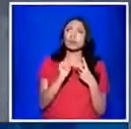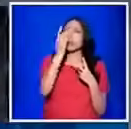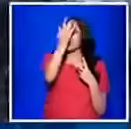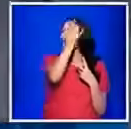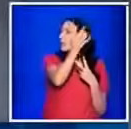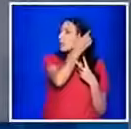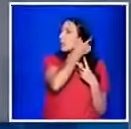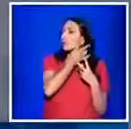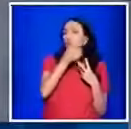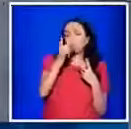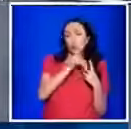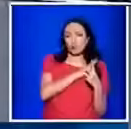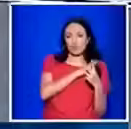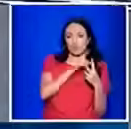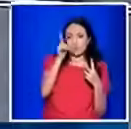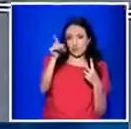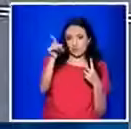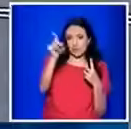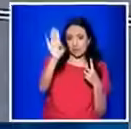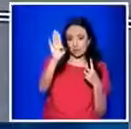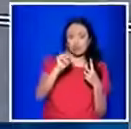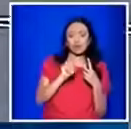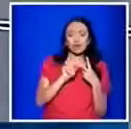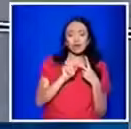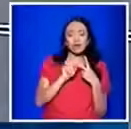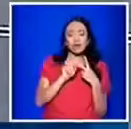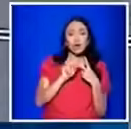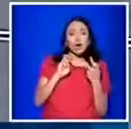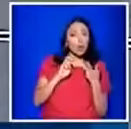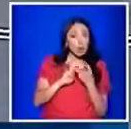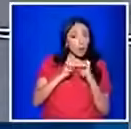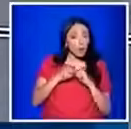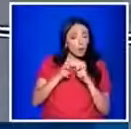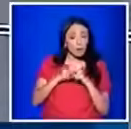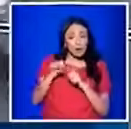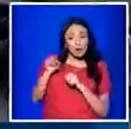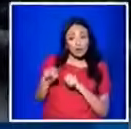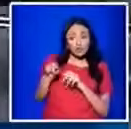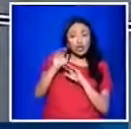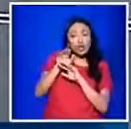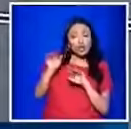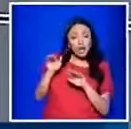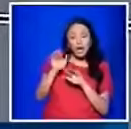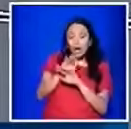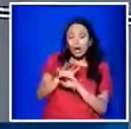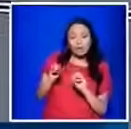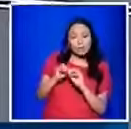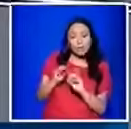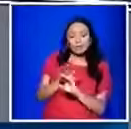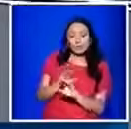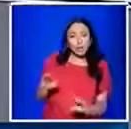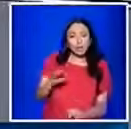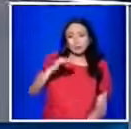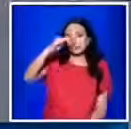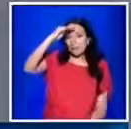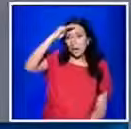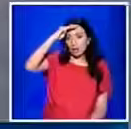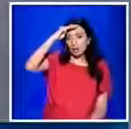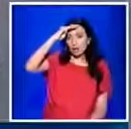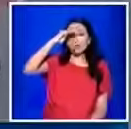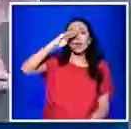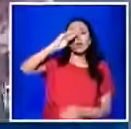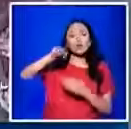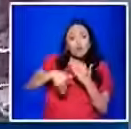encargan de la universidad sobre esto que está pasando. Ya se ha pasado de la raya, porque todos los días